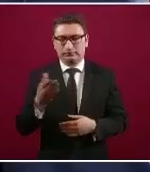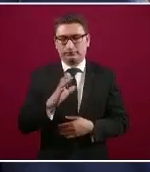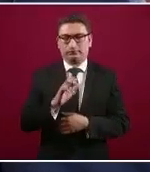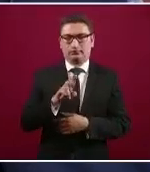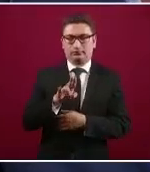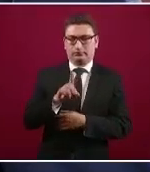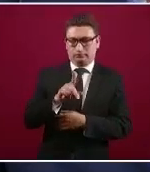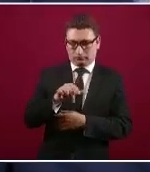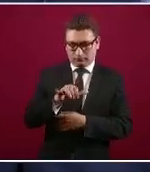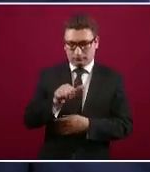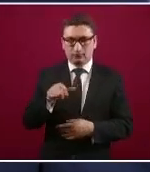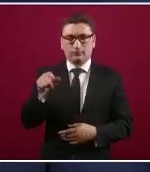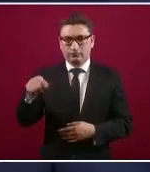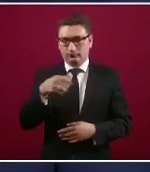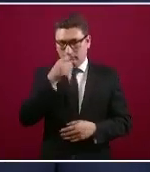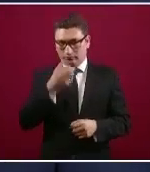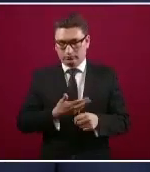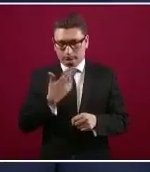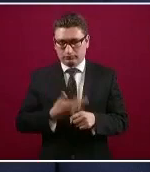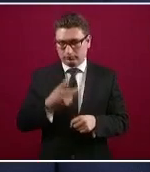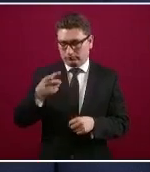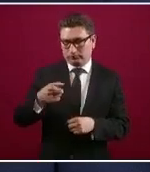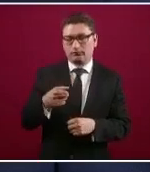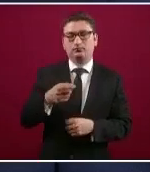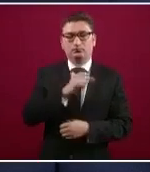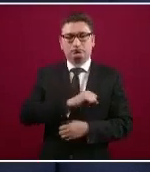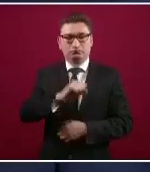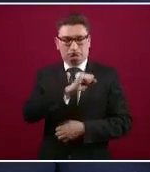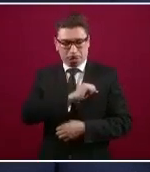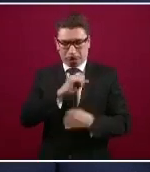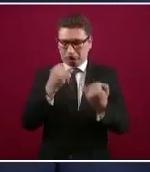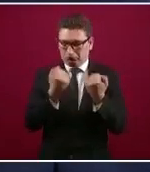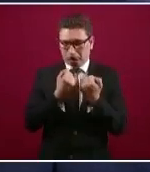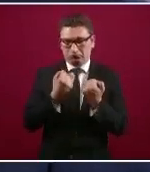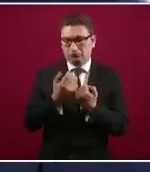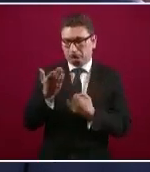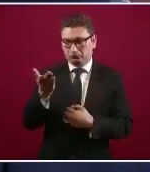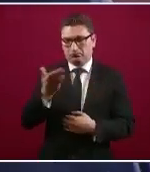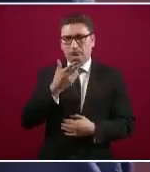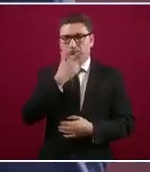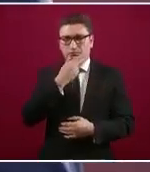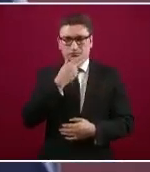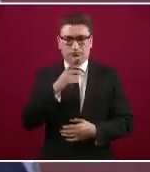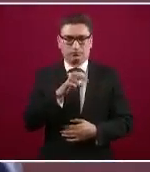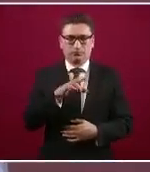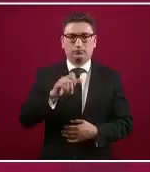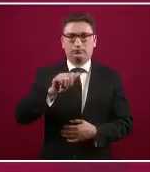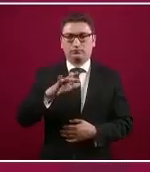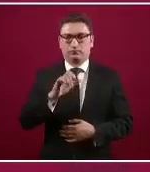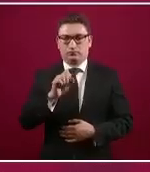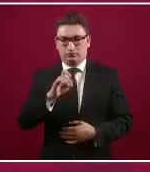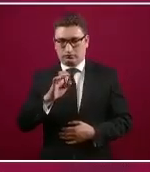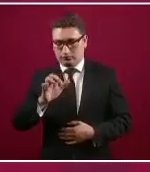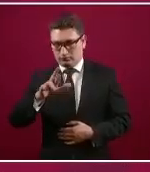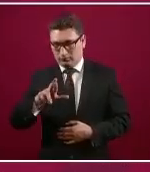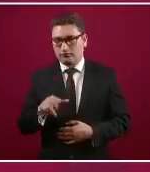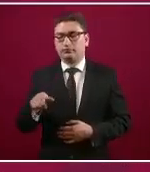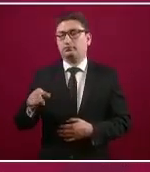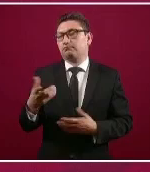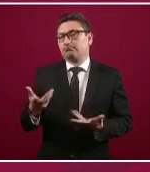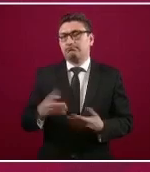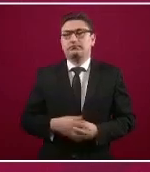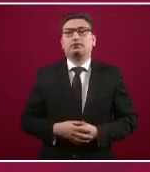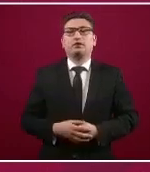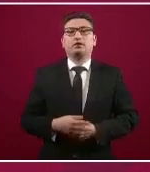Claudia, también con el secretario de Salud, el doctor Alcocer,